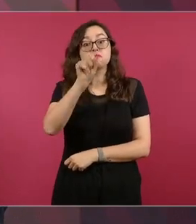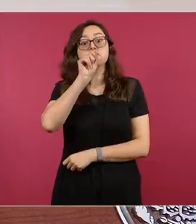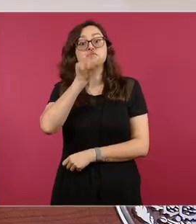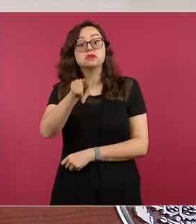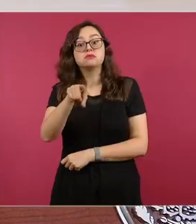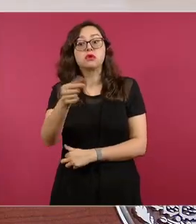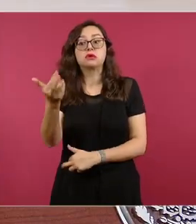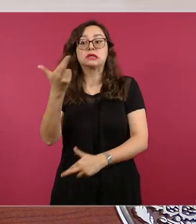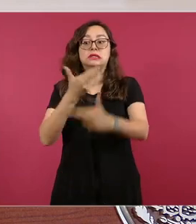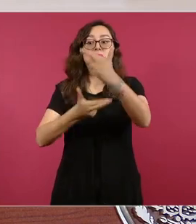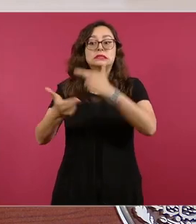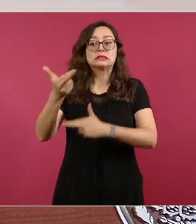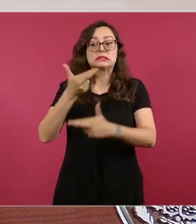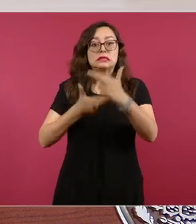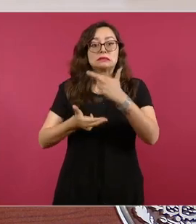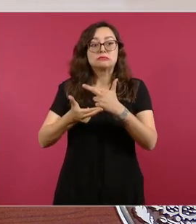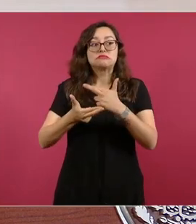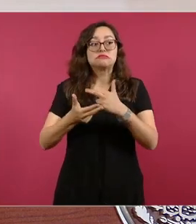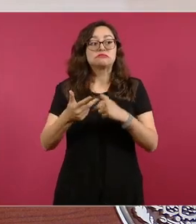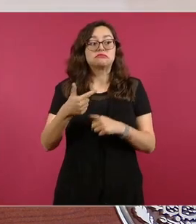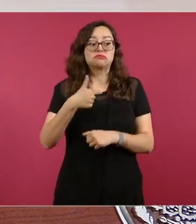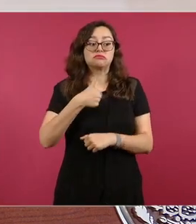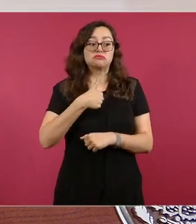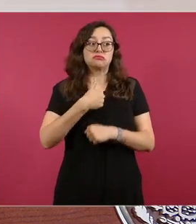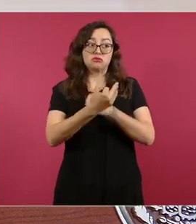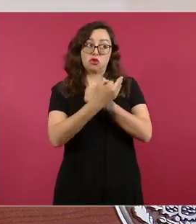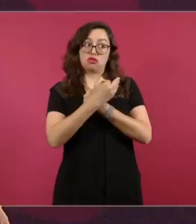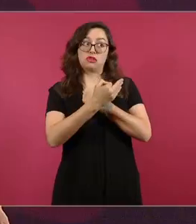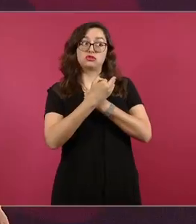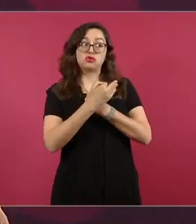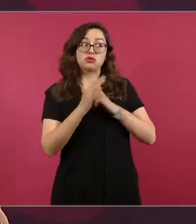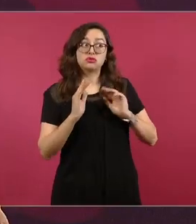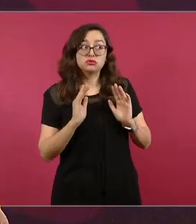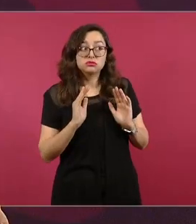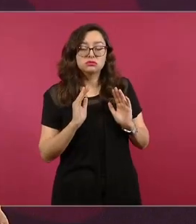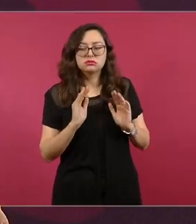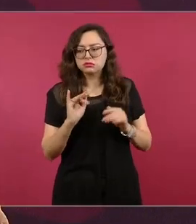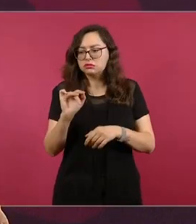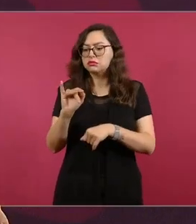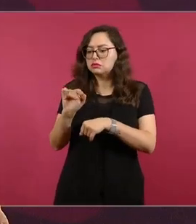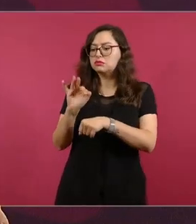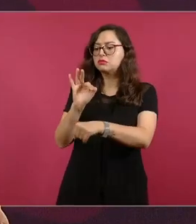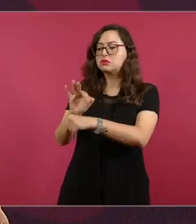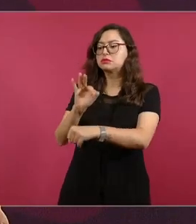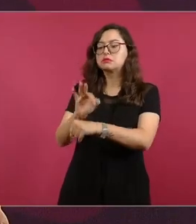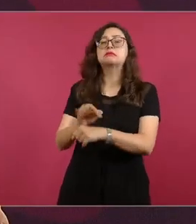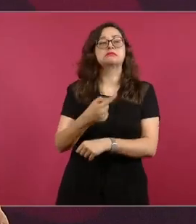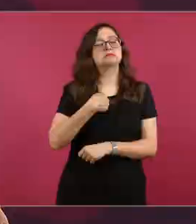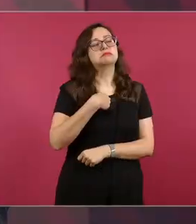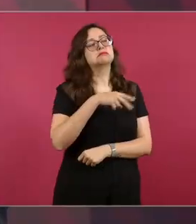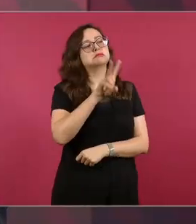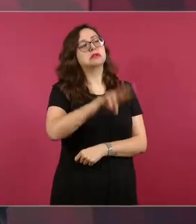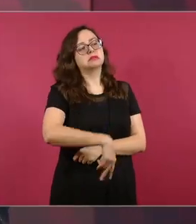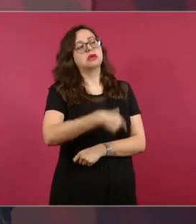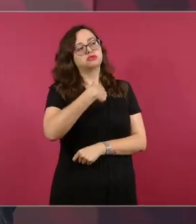que lo que declararon la primera vez es